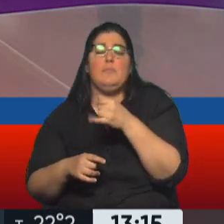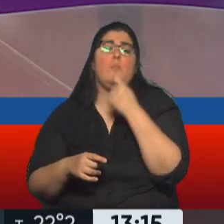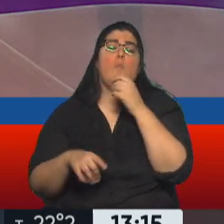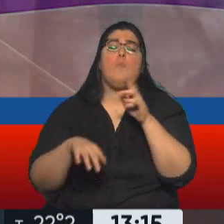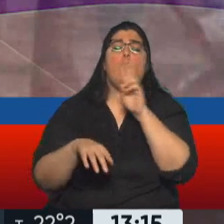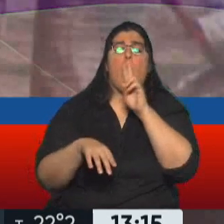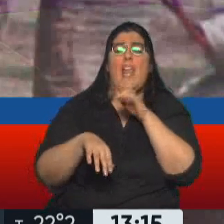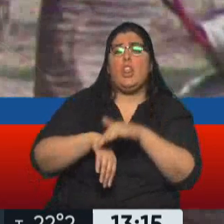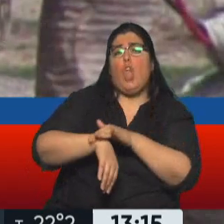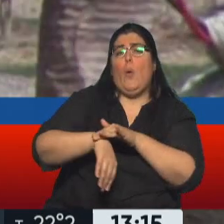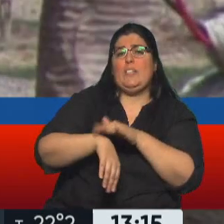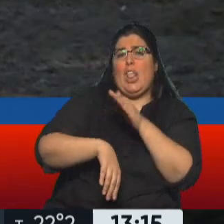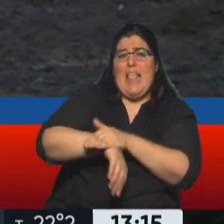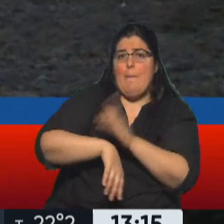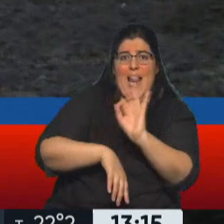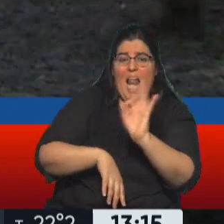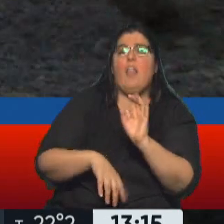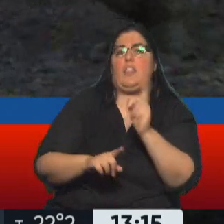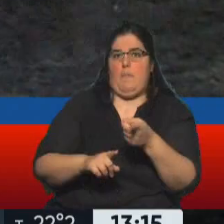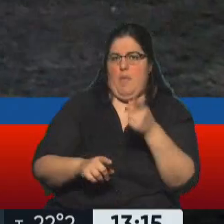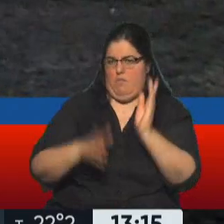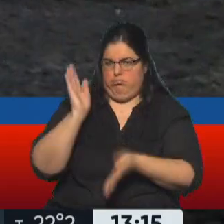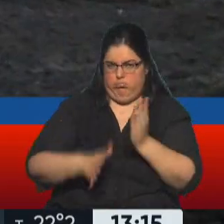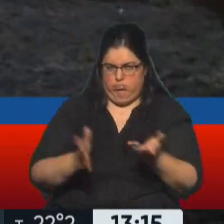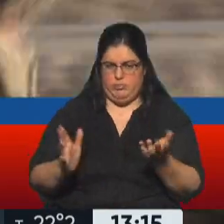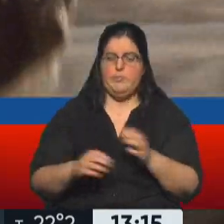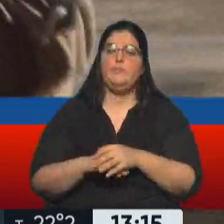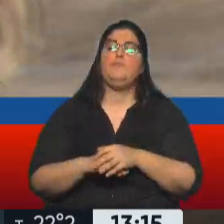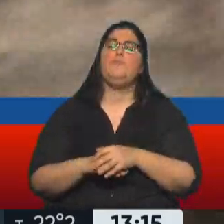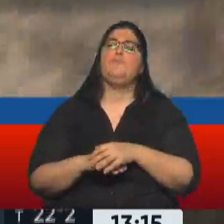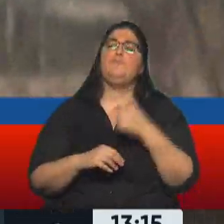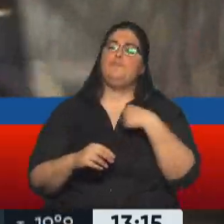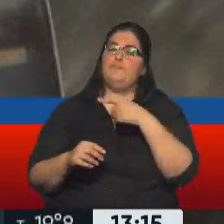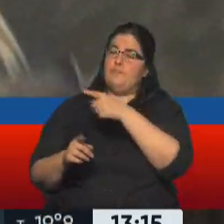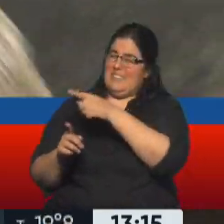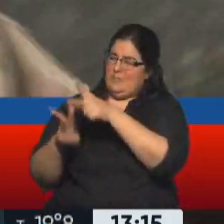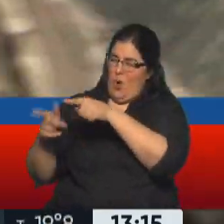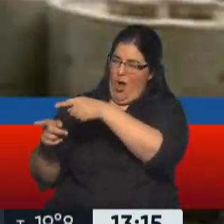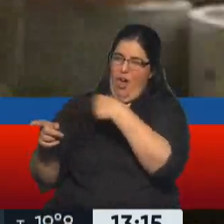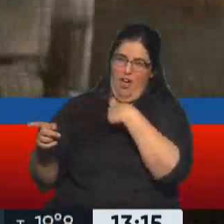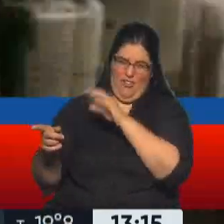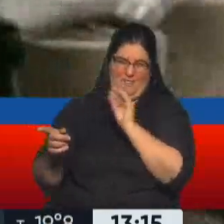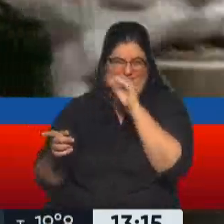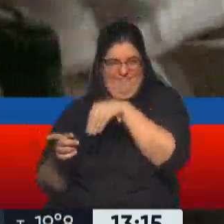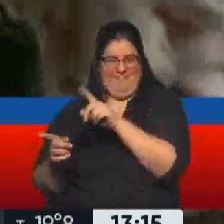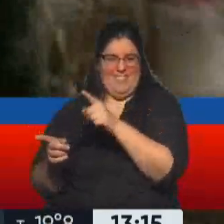tobillos. Está bien, ayer retomo algo que decías vos recién, que esta es una interpretación